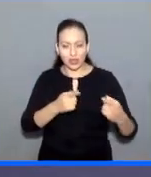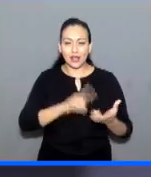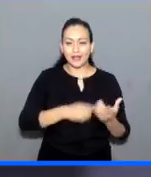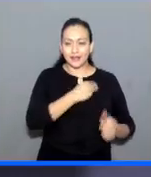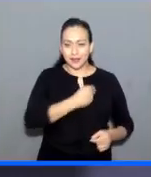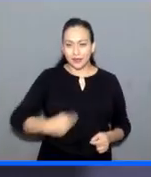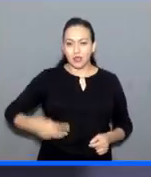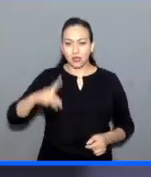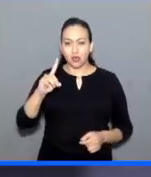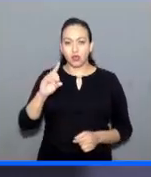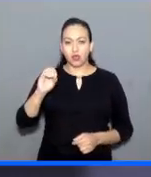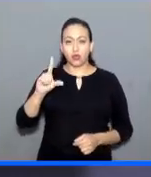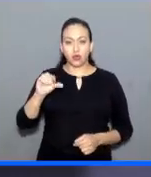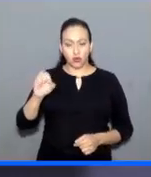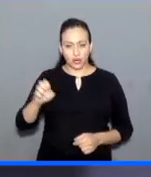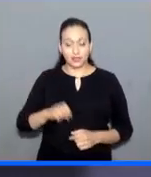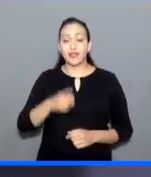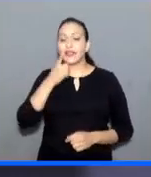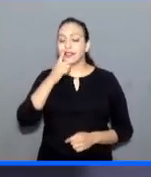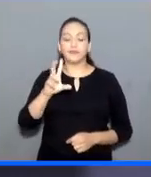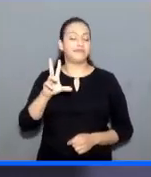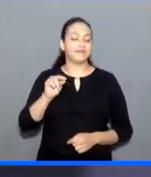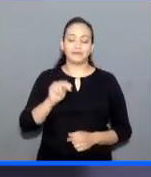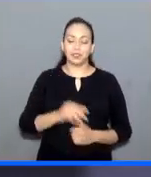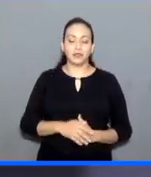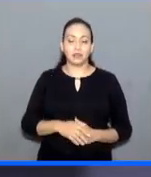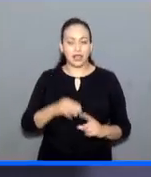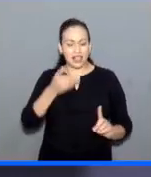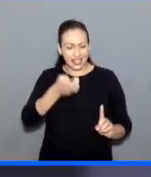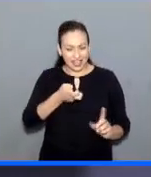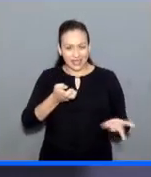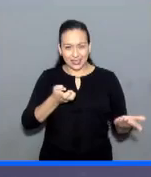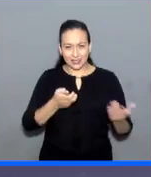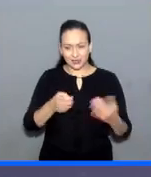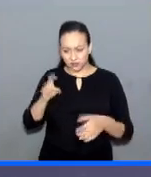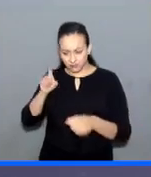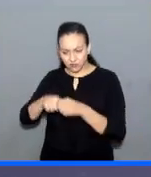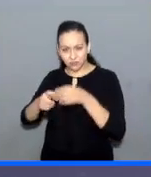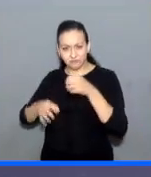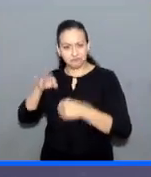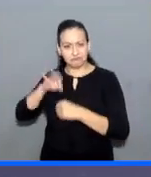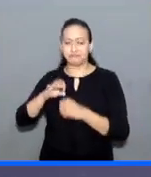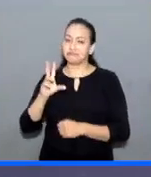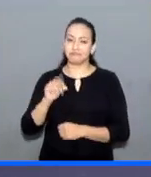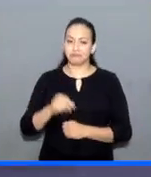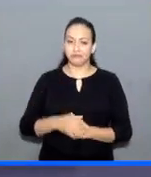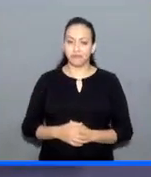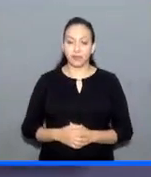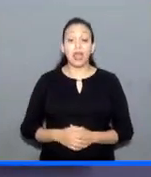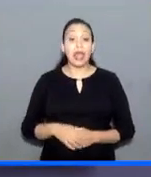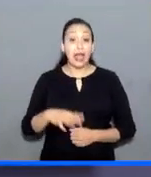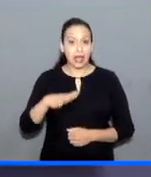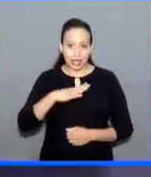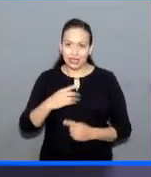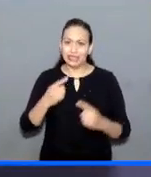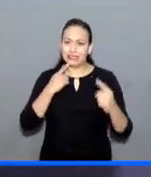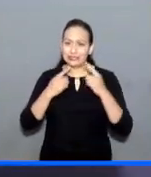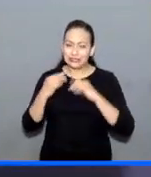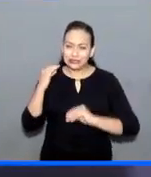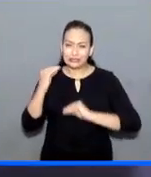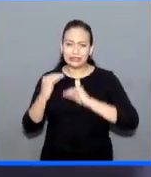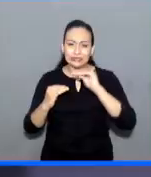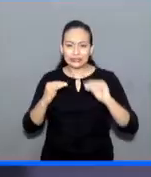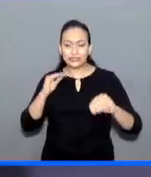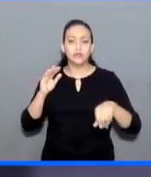Hidalgo, al considerar que no es un acto de naturaleza electoral. Consideró que la controversia sí es tutelable en la materia